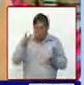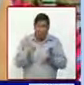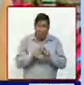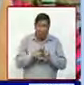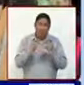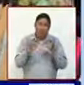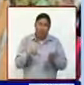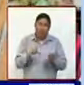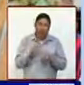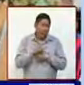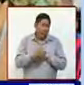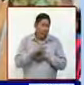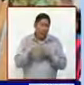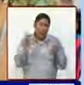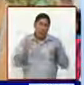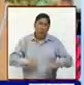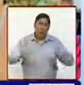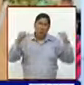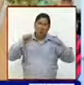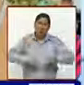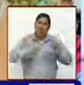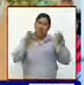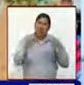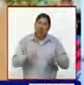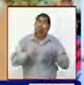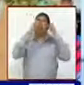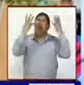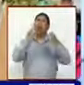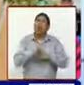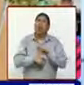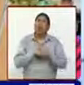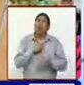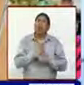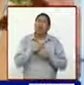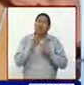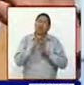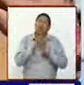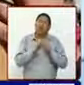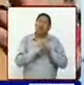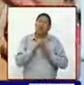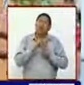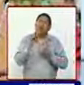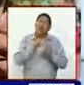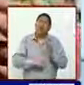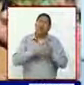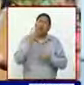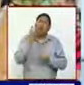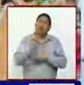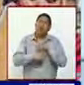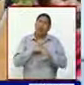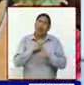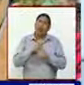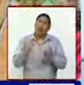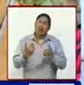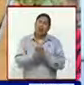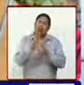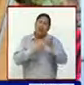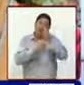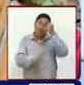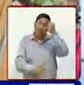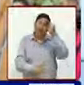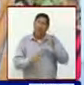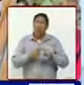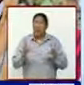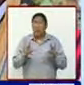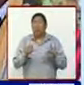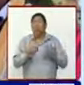no ha querido convocar, se niega a convocar el congreso. ¿De cuántos años? Según el estatuto dice, cada 2 años tiene que renovarse el directorio,